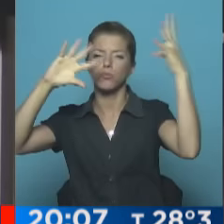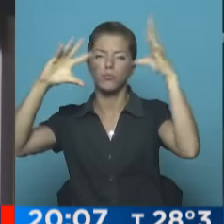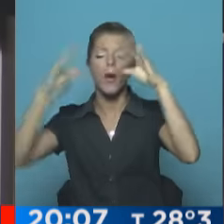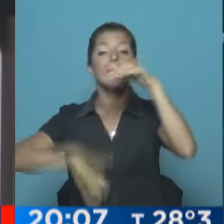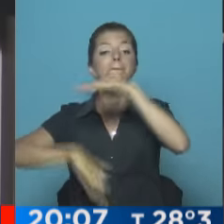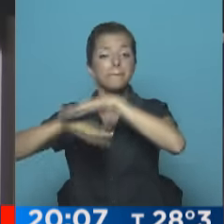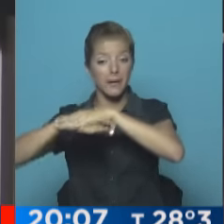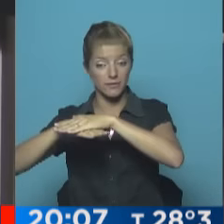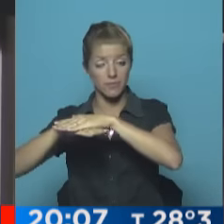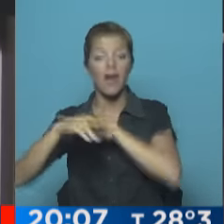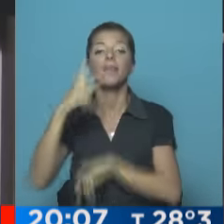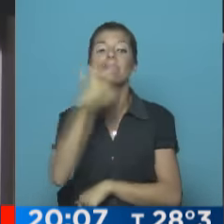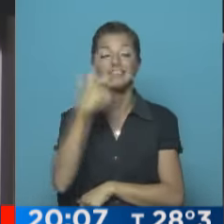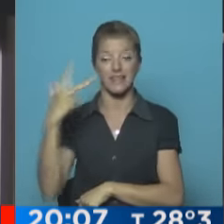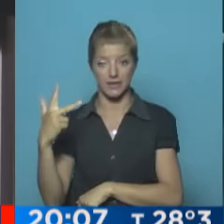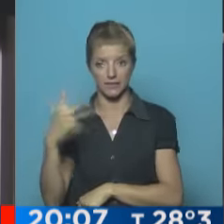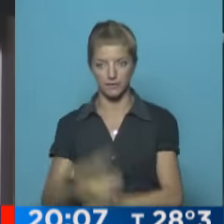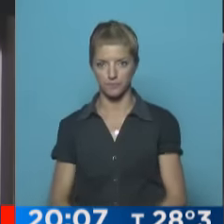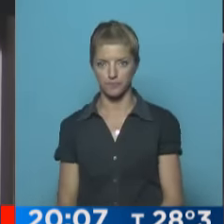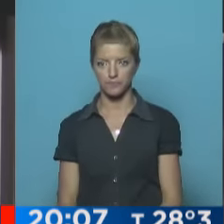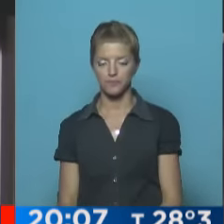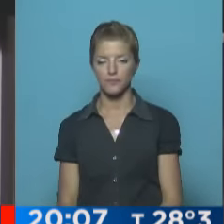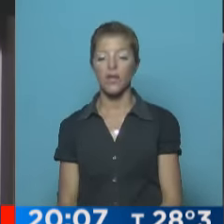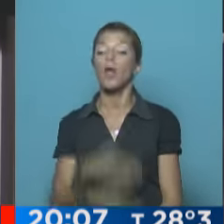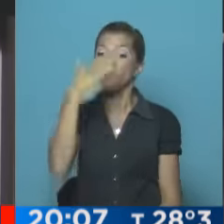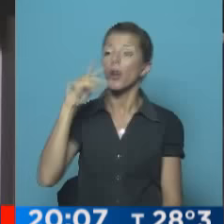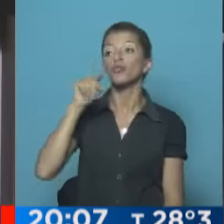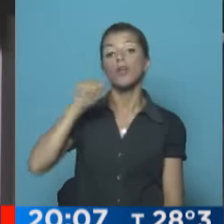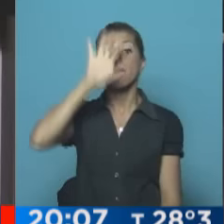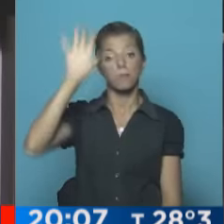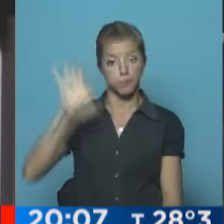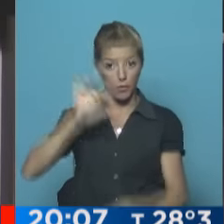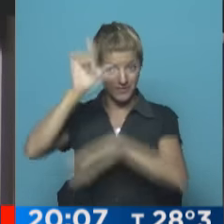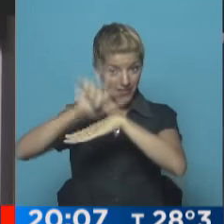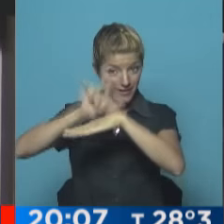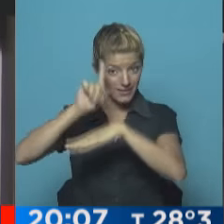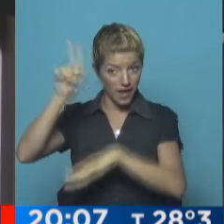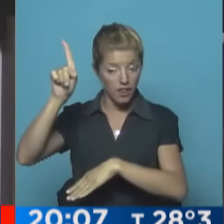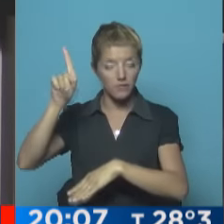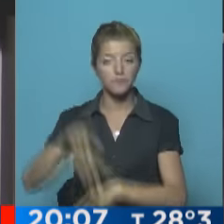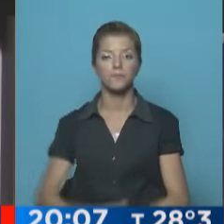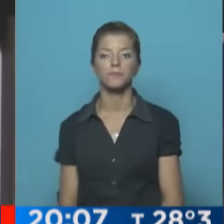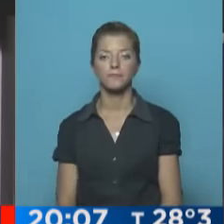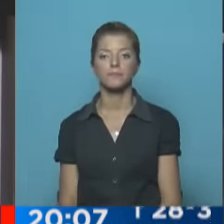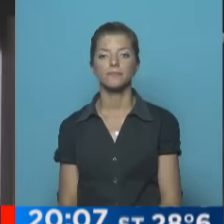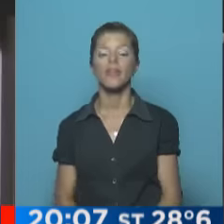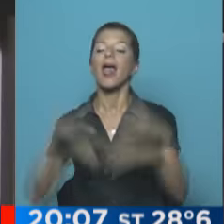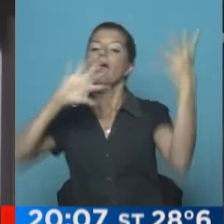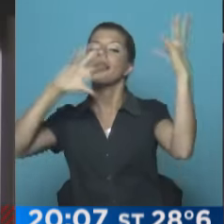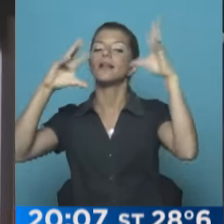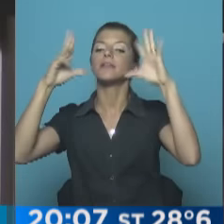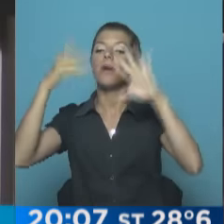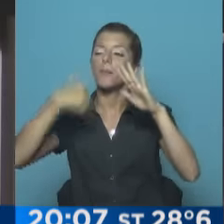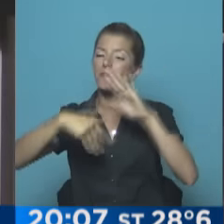máximas que rondarán los 33 grados. Y en el resto del litoral de las provincias del norte este argentino, las condiciones meteorológicas tienden